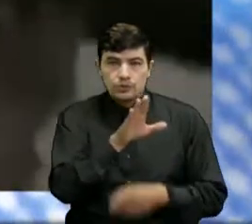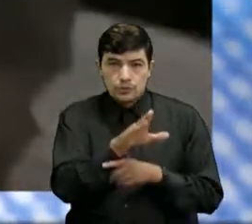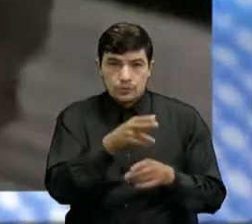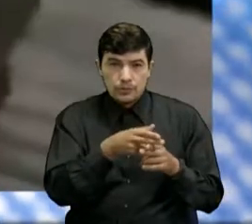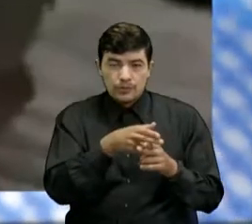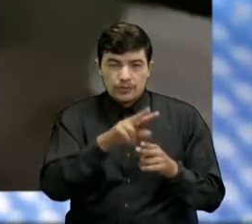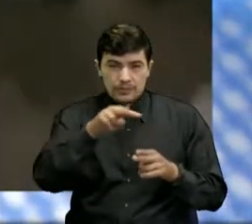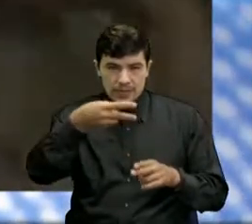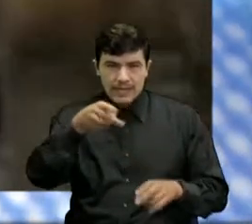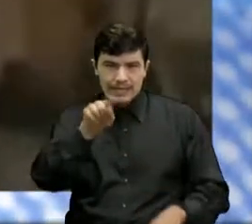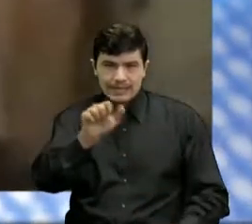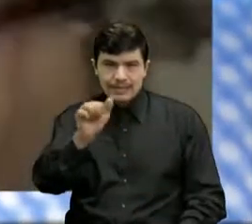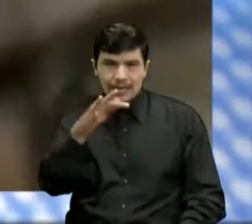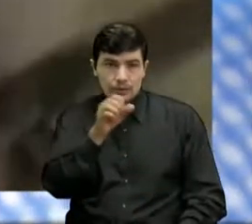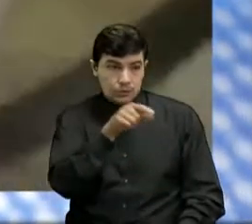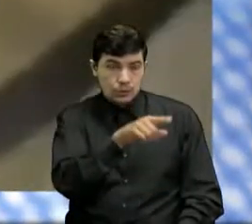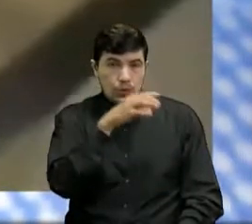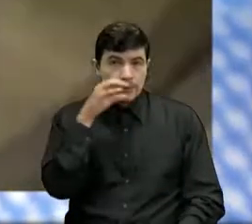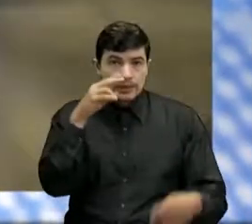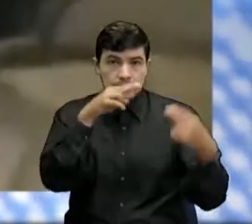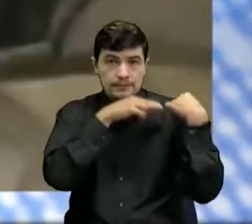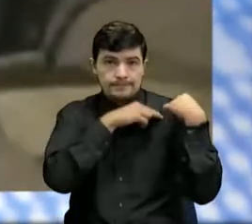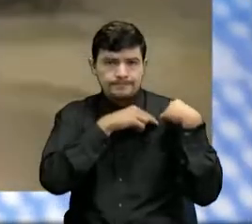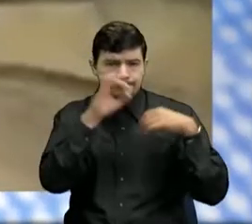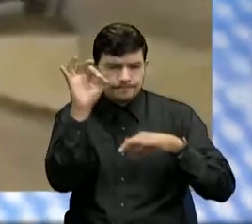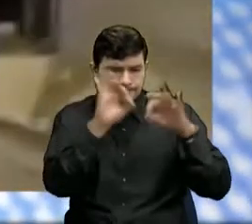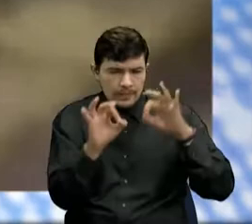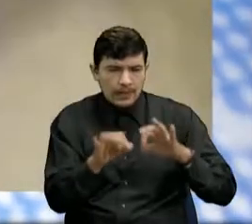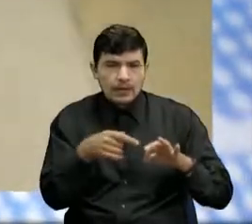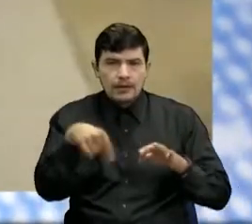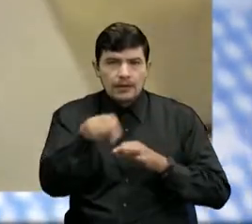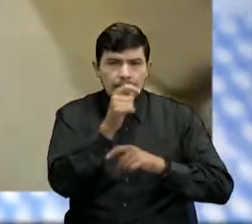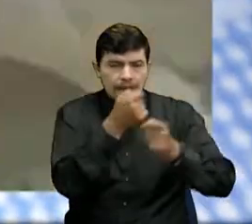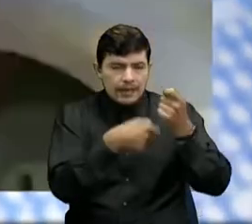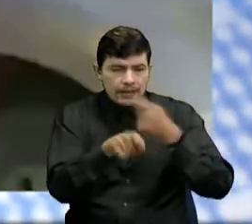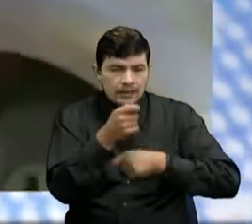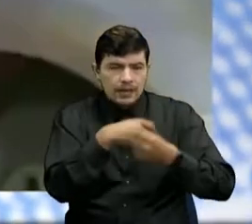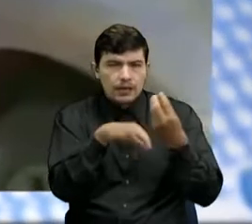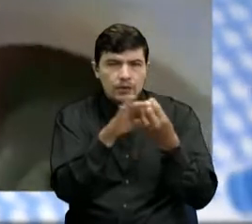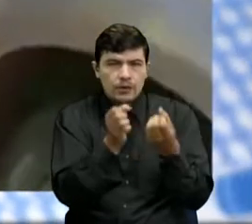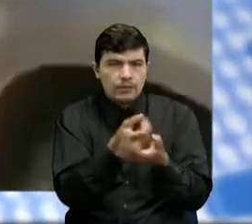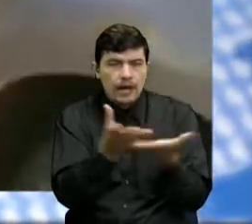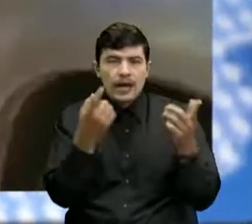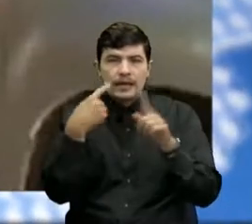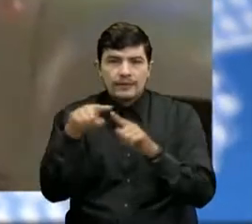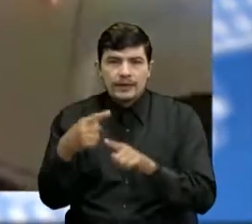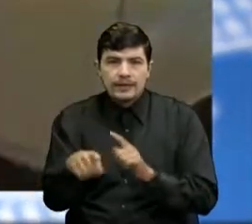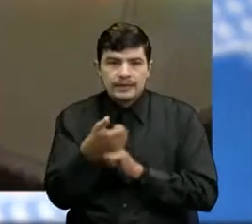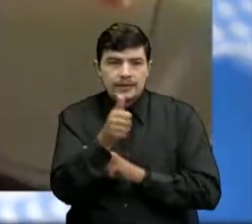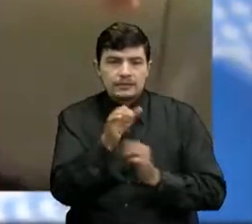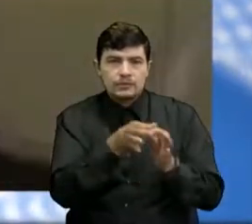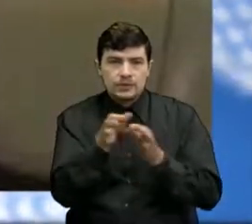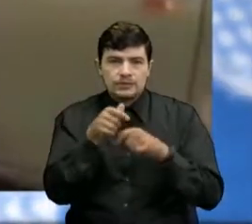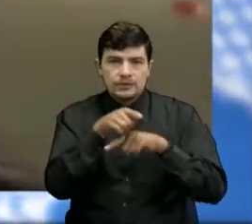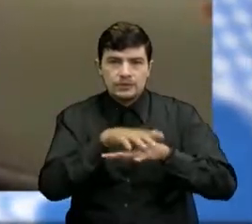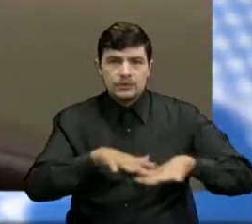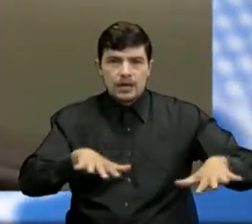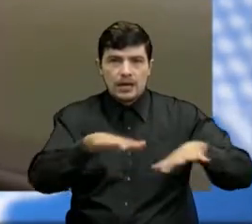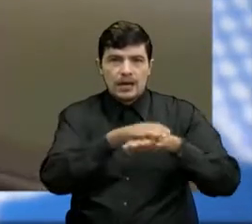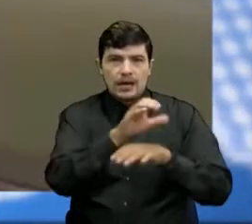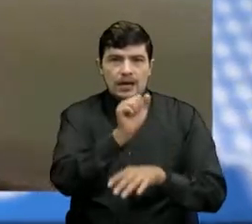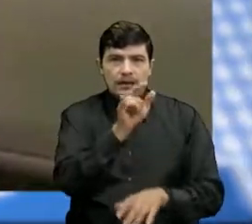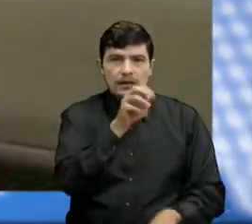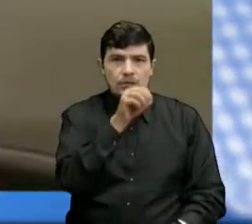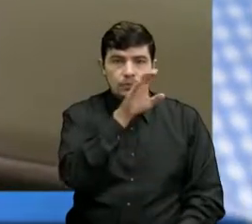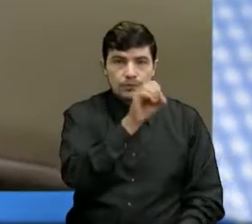según la policía, era el encargado de coordinar y dirigir el tráfico de drogas ilícitas en los 10 municipios que conforman la región del Catatumbo. A